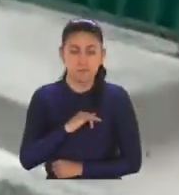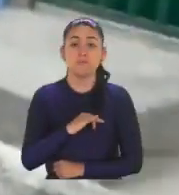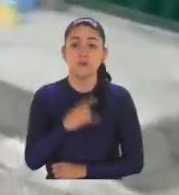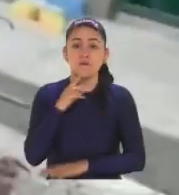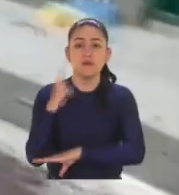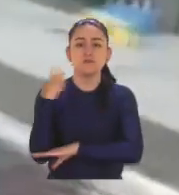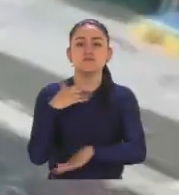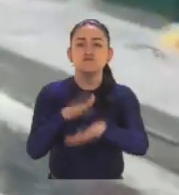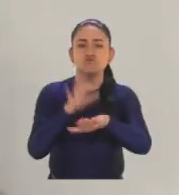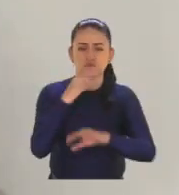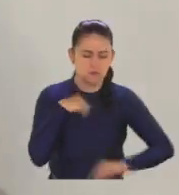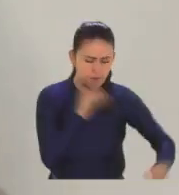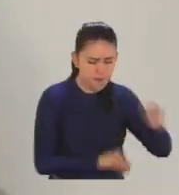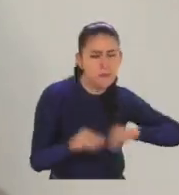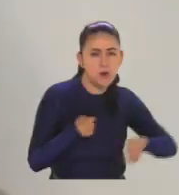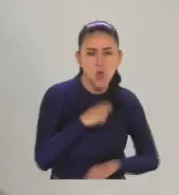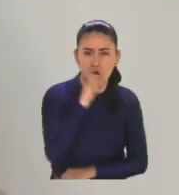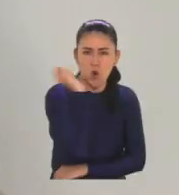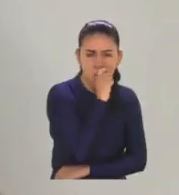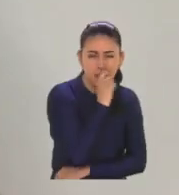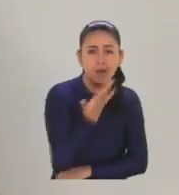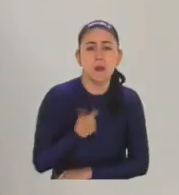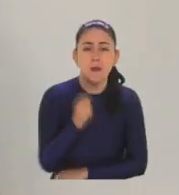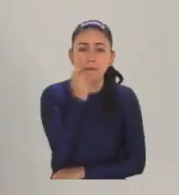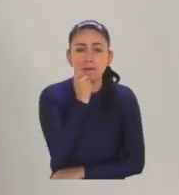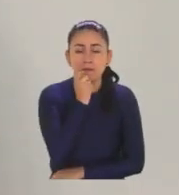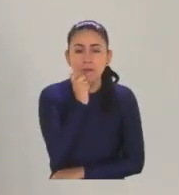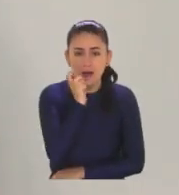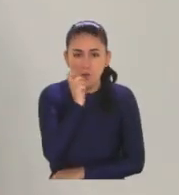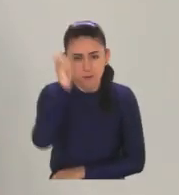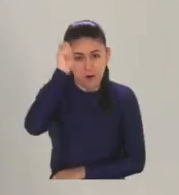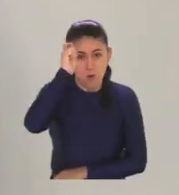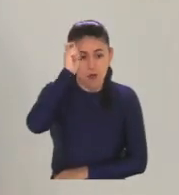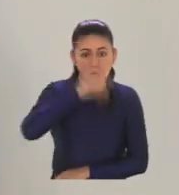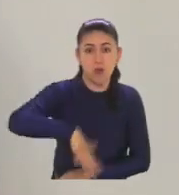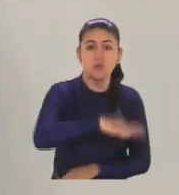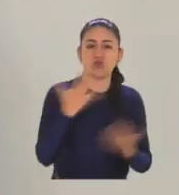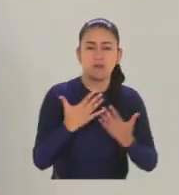enviaba cargamentos de cocaína y marihuana desde el Cauca.